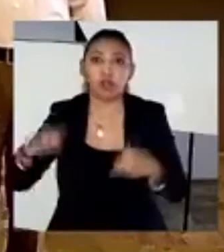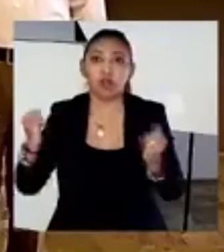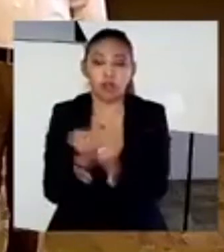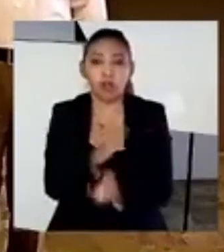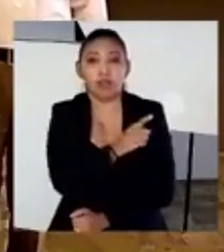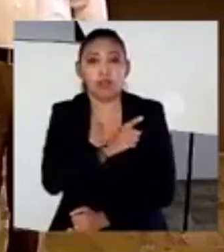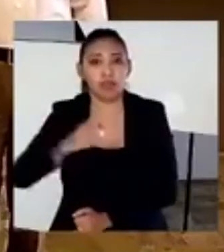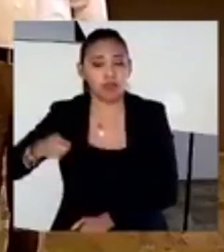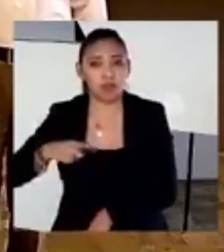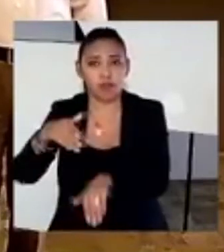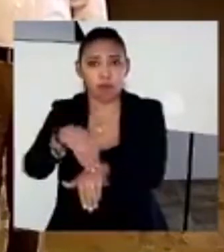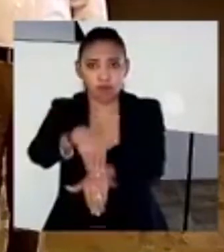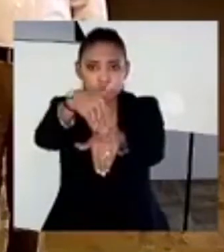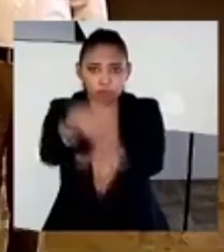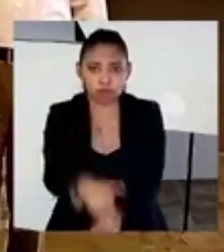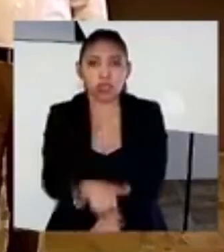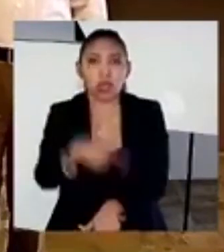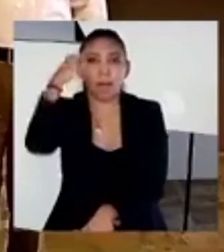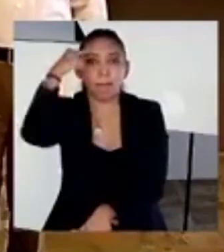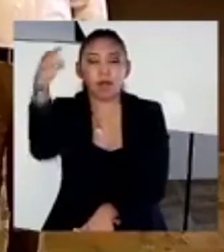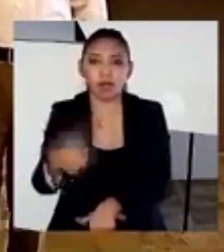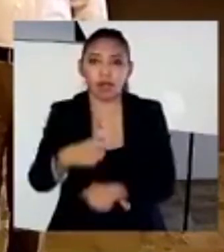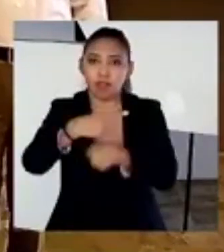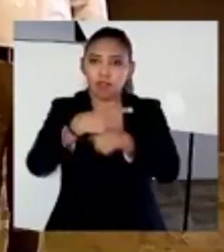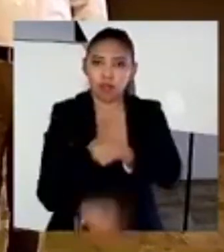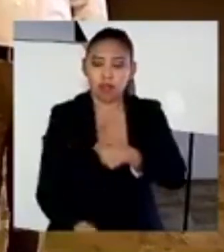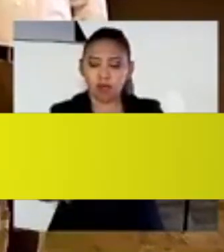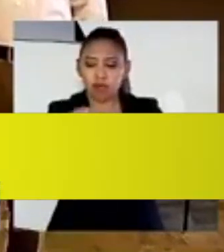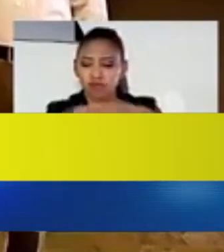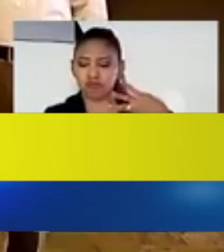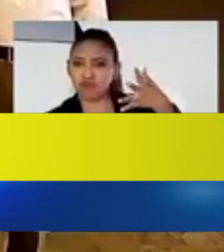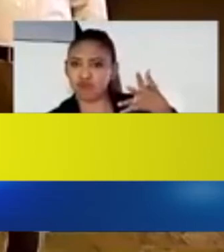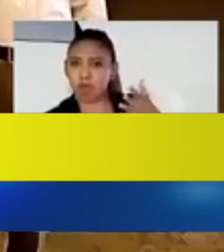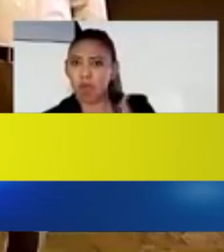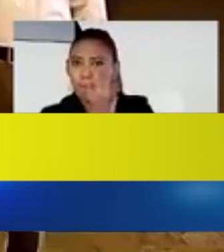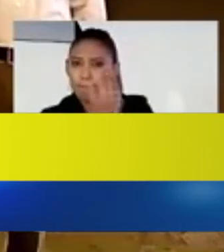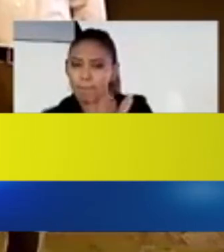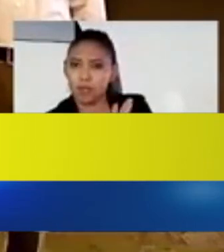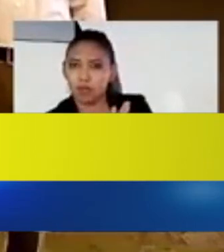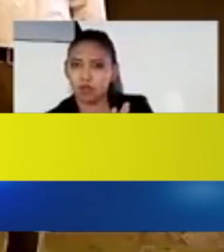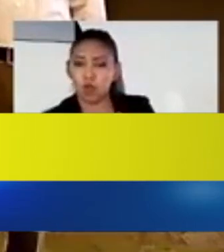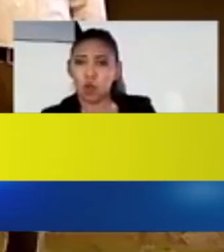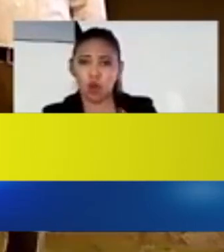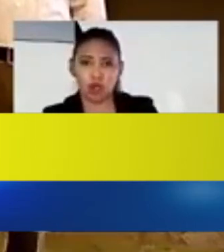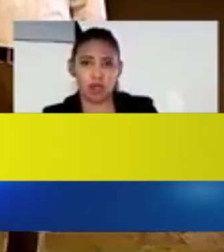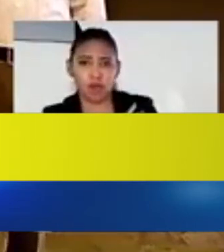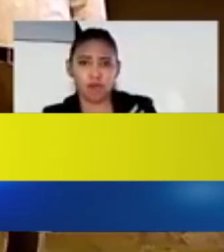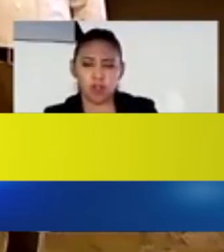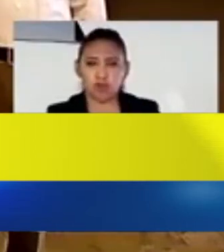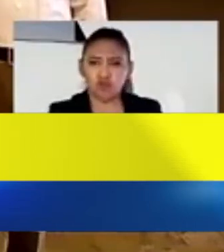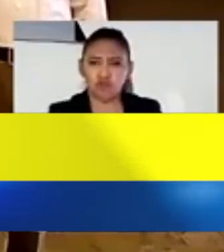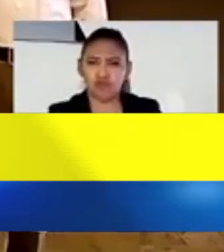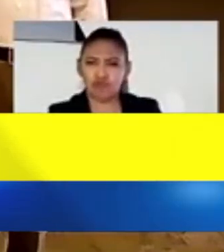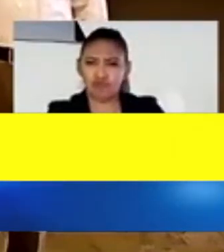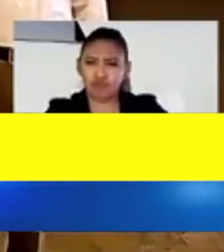nosotros madurez y que los acompañemos solidariamente ante la desgracia. No permitamos